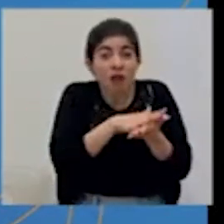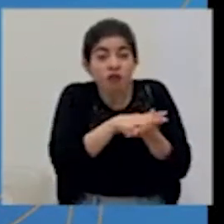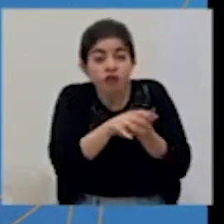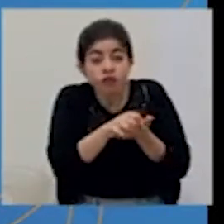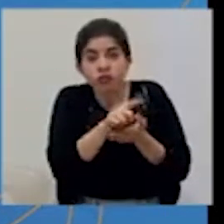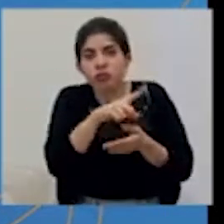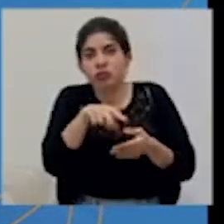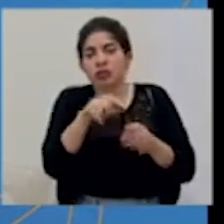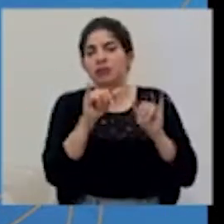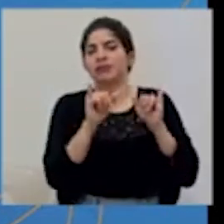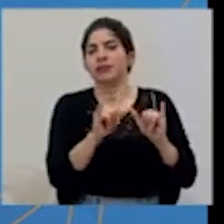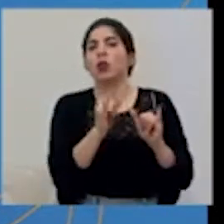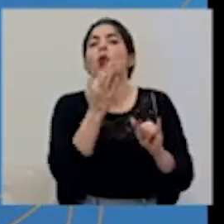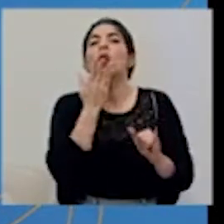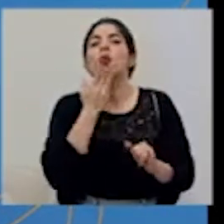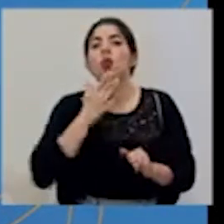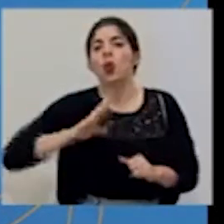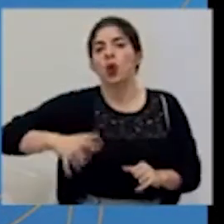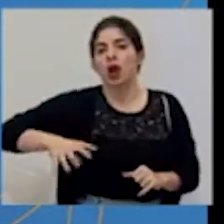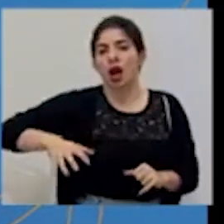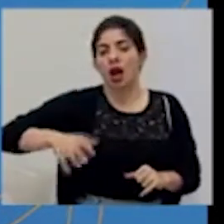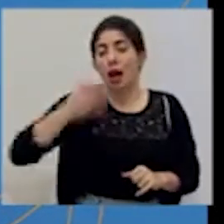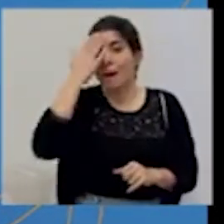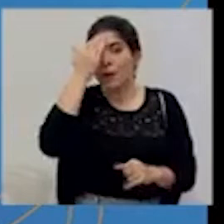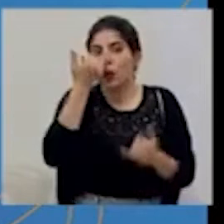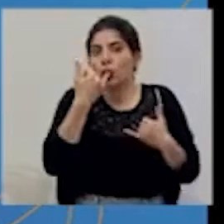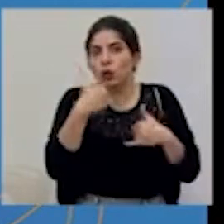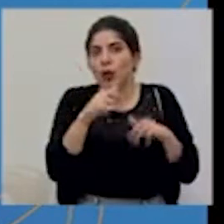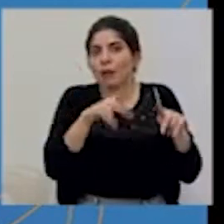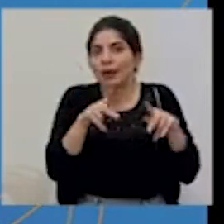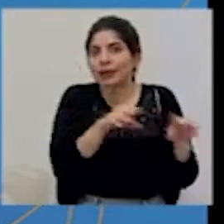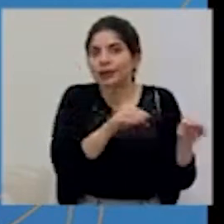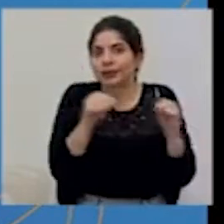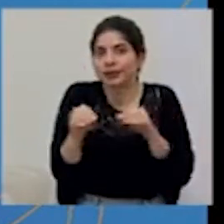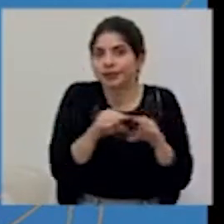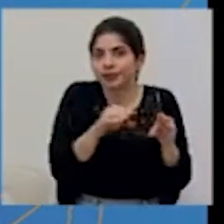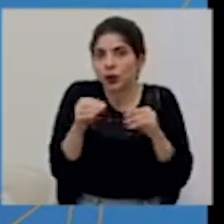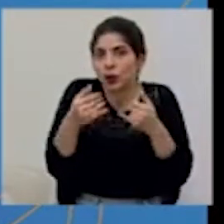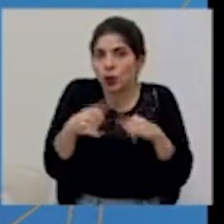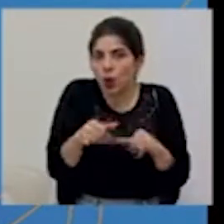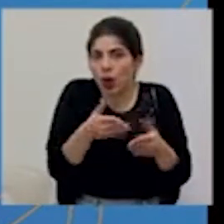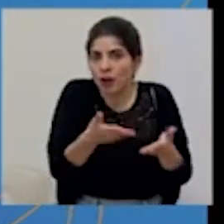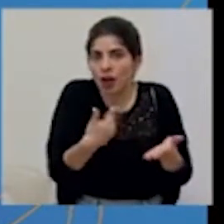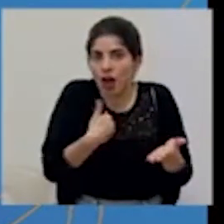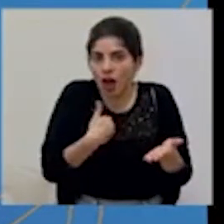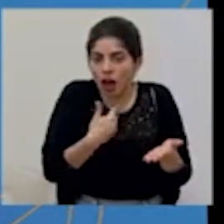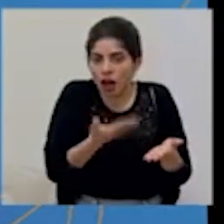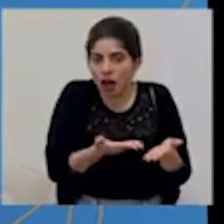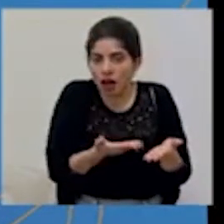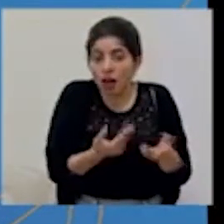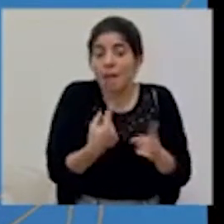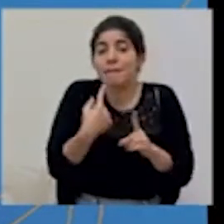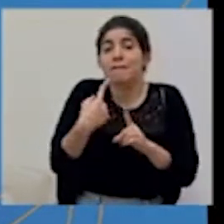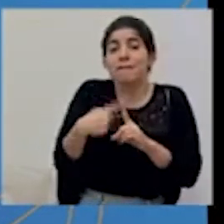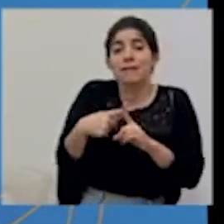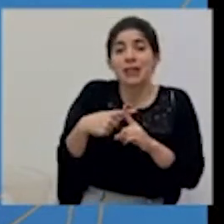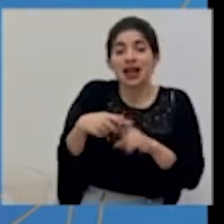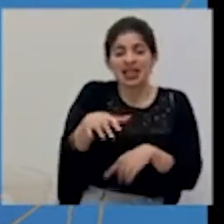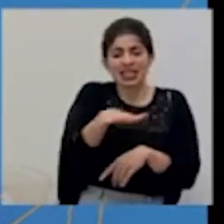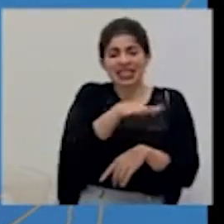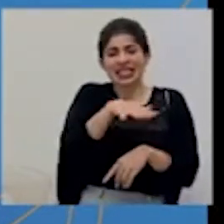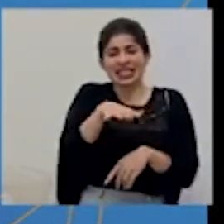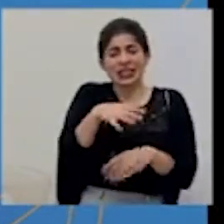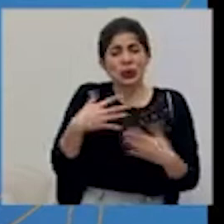de alerta naranja, porque aún mantienen evacuación de personas y además también las condiciones son